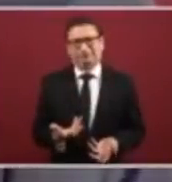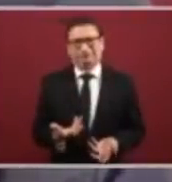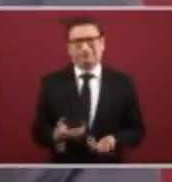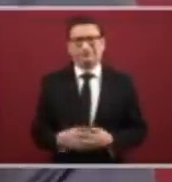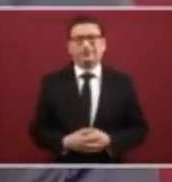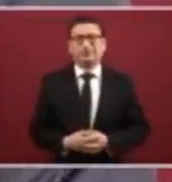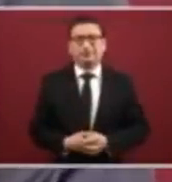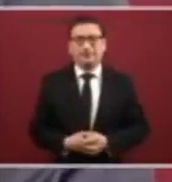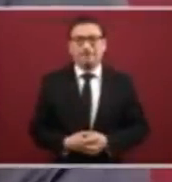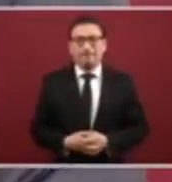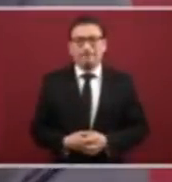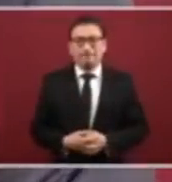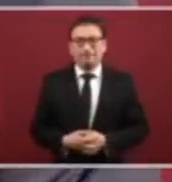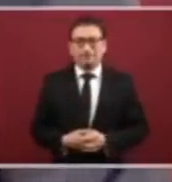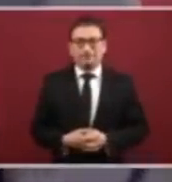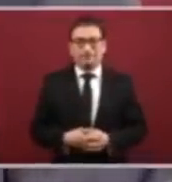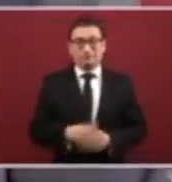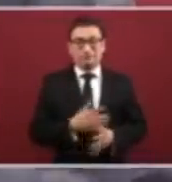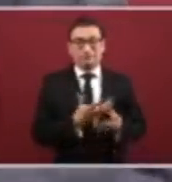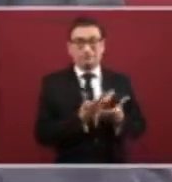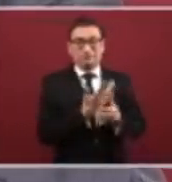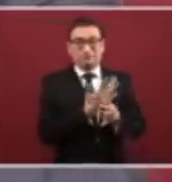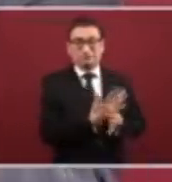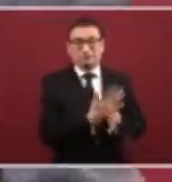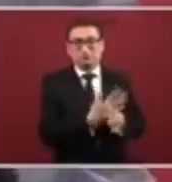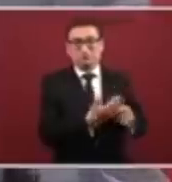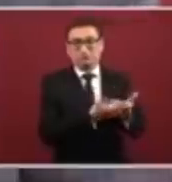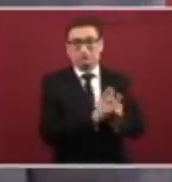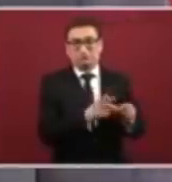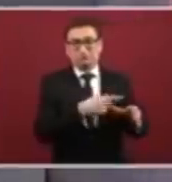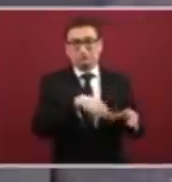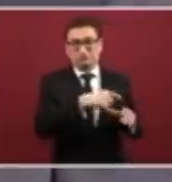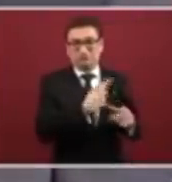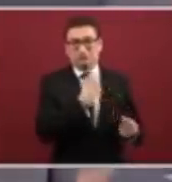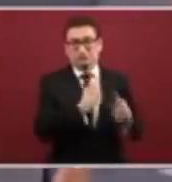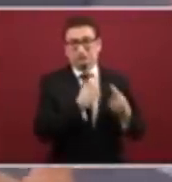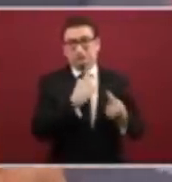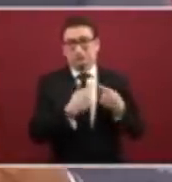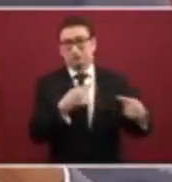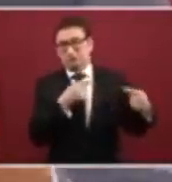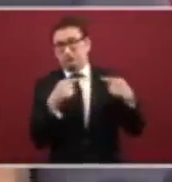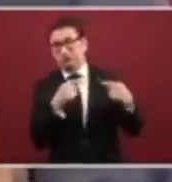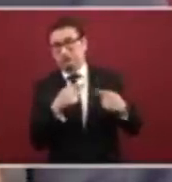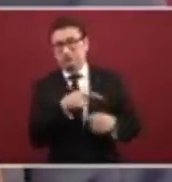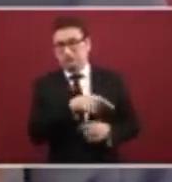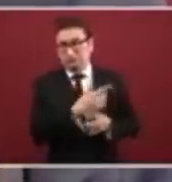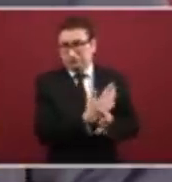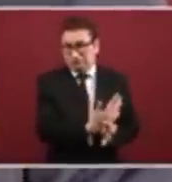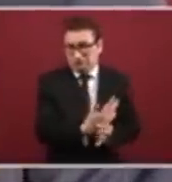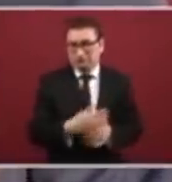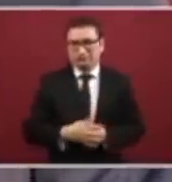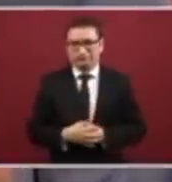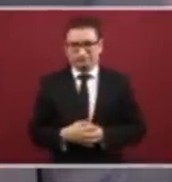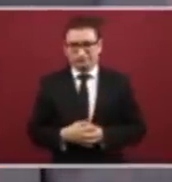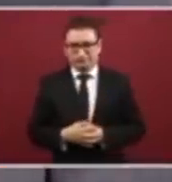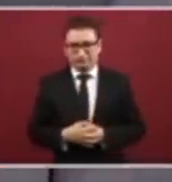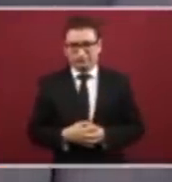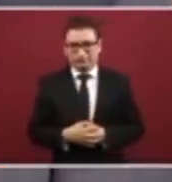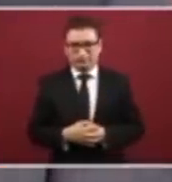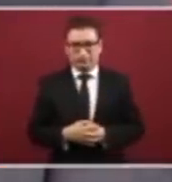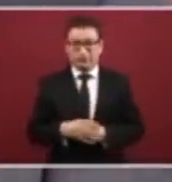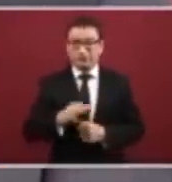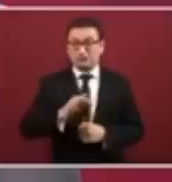Y están con eso. Entonces, si se trata de calificadoras